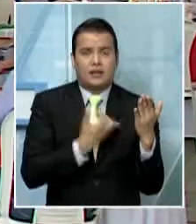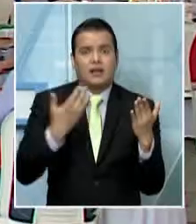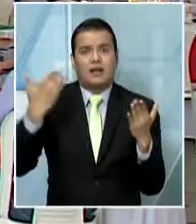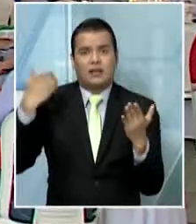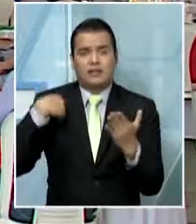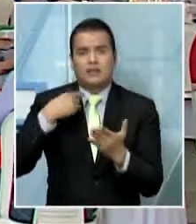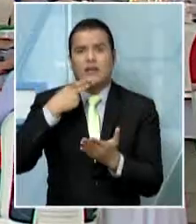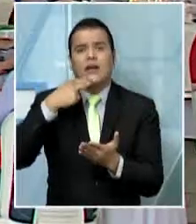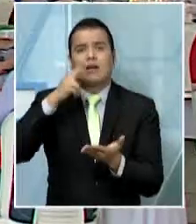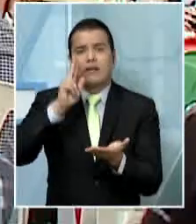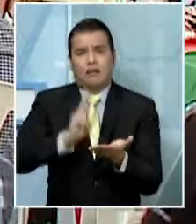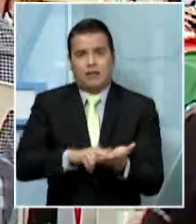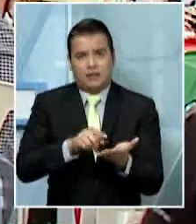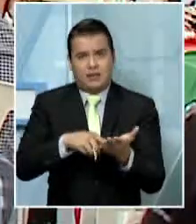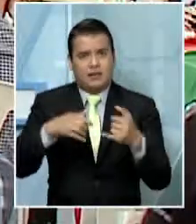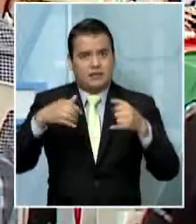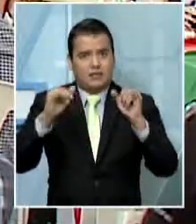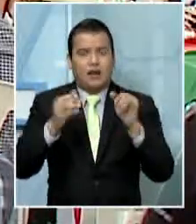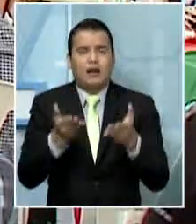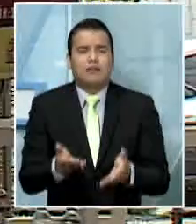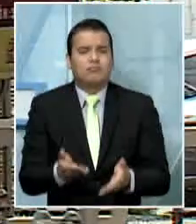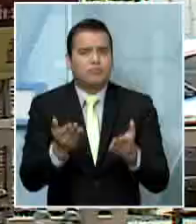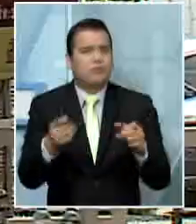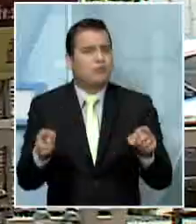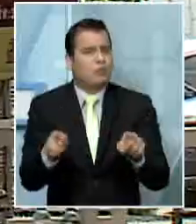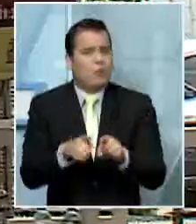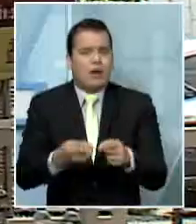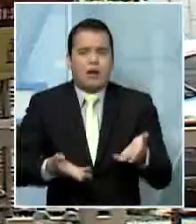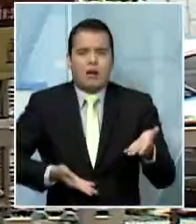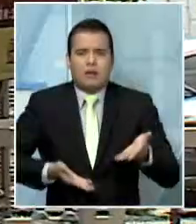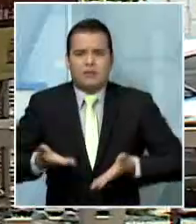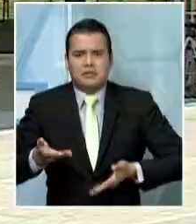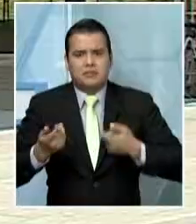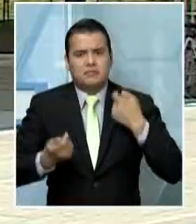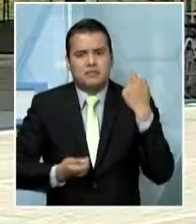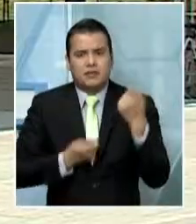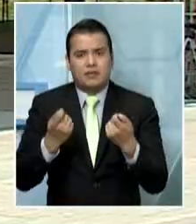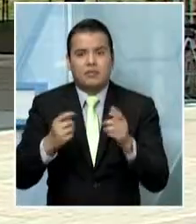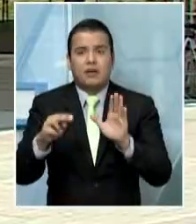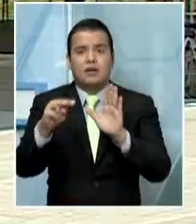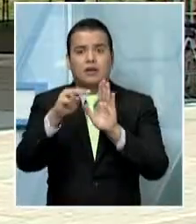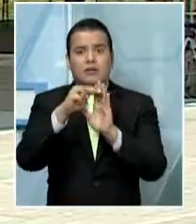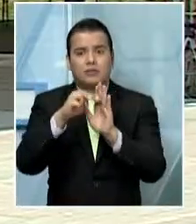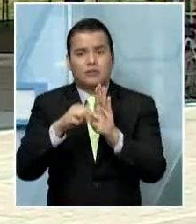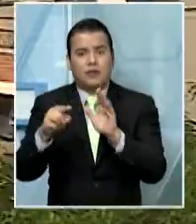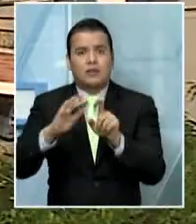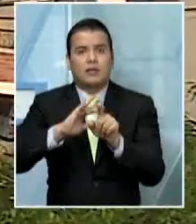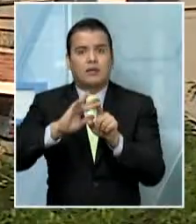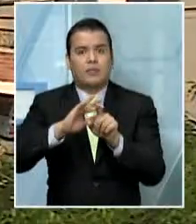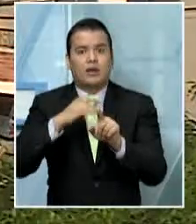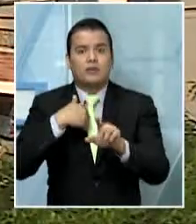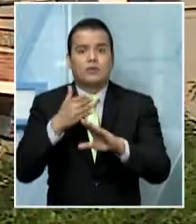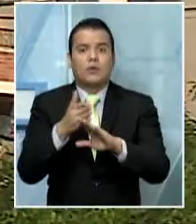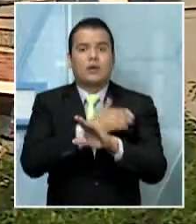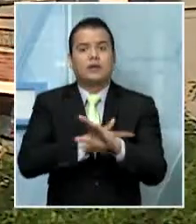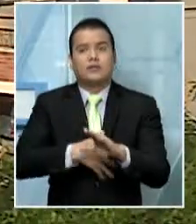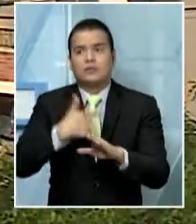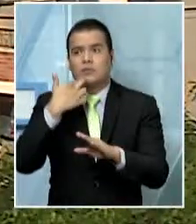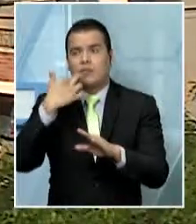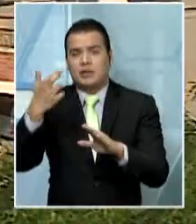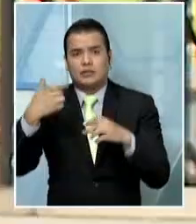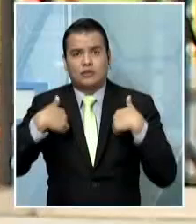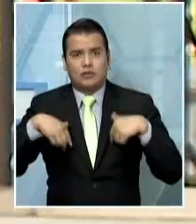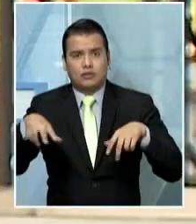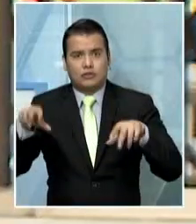administrativo. Bajo la modalidad de establecimiento de comercio y cumpliendo con todos los requisitos de ley, no requerimos un permiso de la alcaldía como